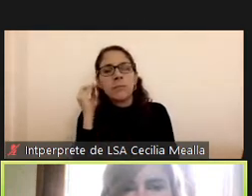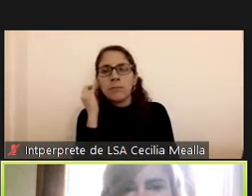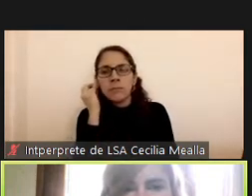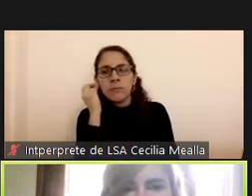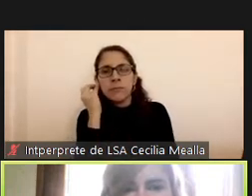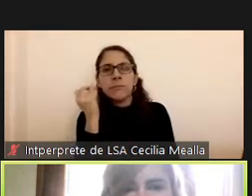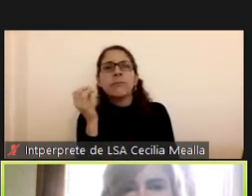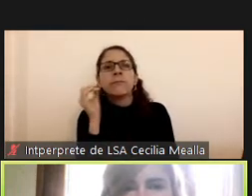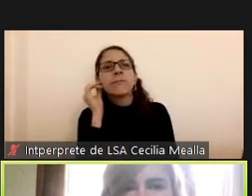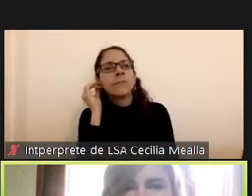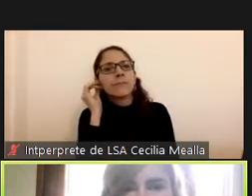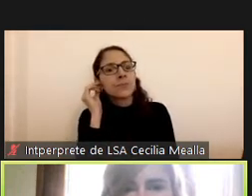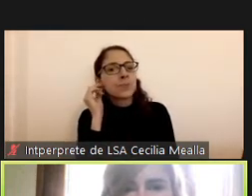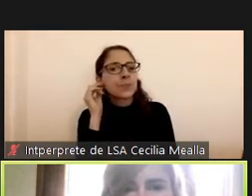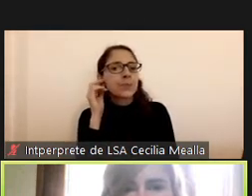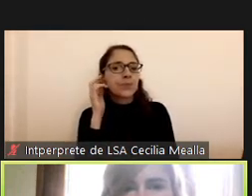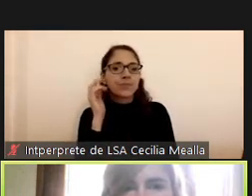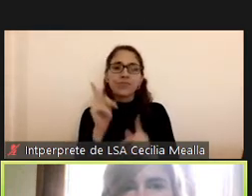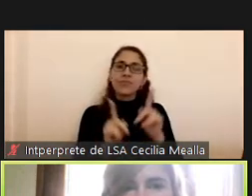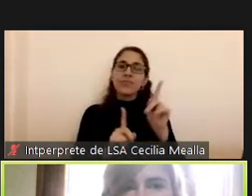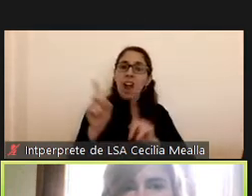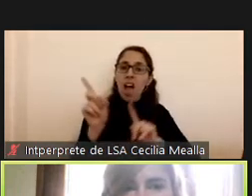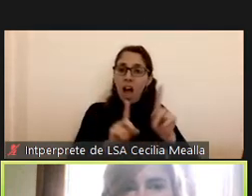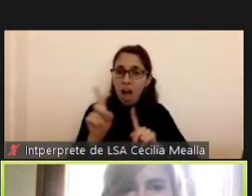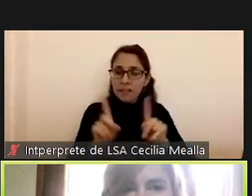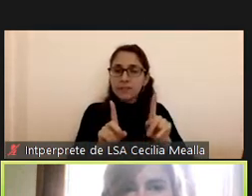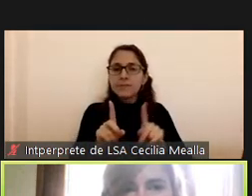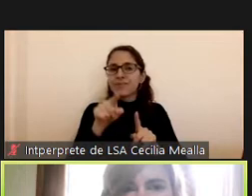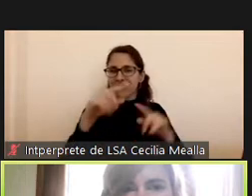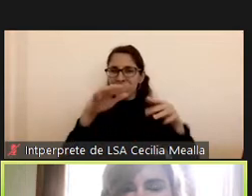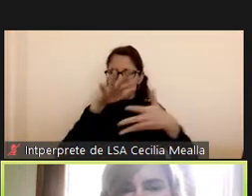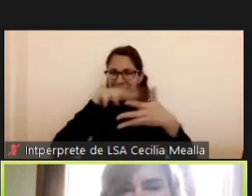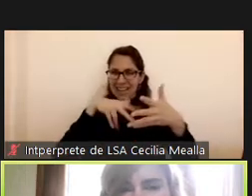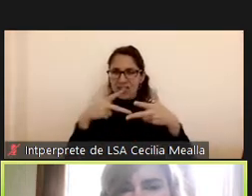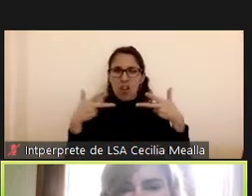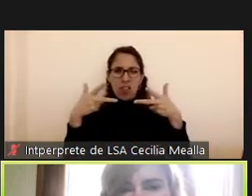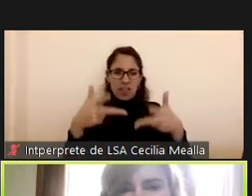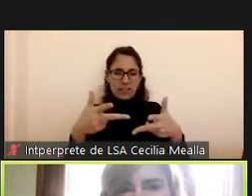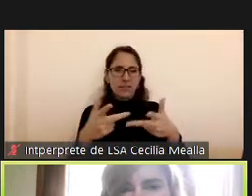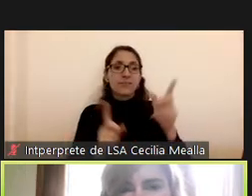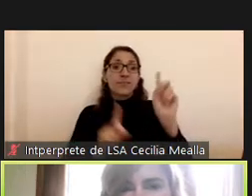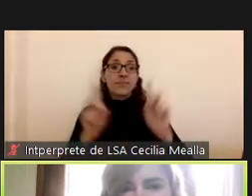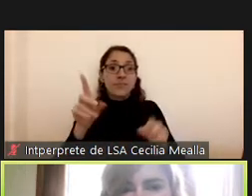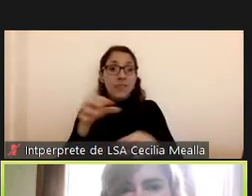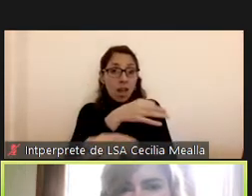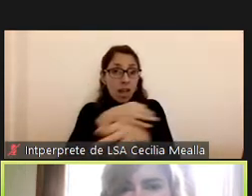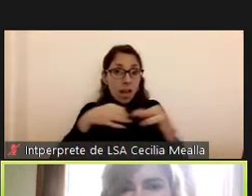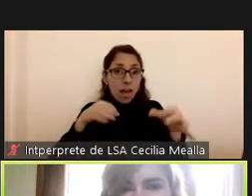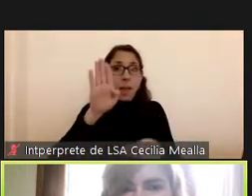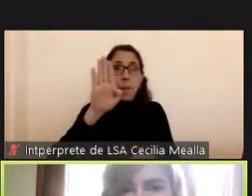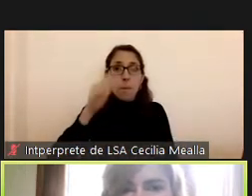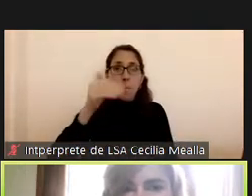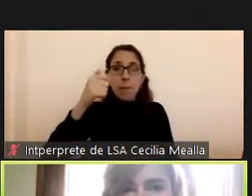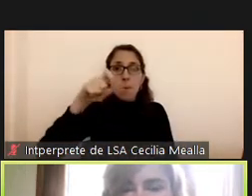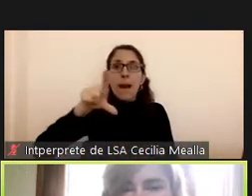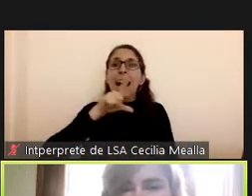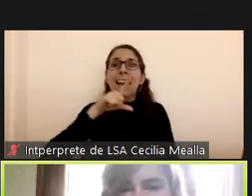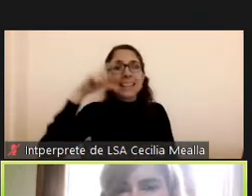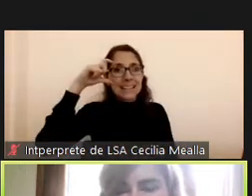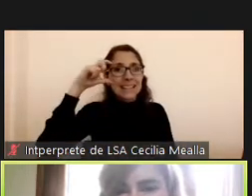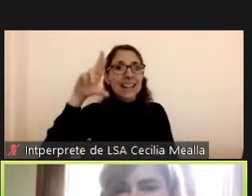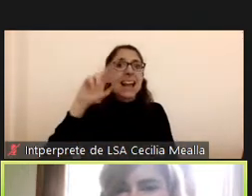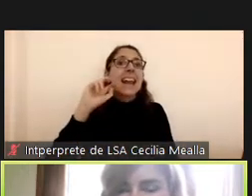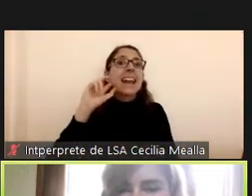Entonces, y que a veces, bueno, que dice, hay bacterias que en el laboratorio, por ejemplo, por la acción de